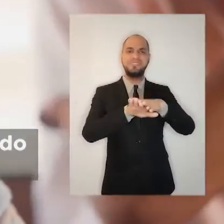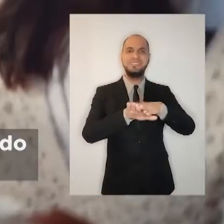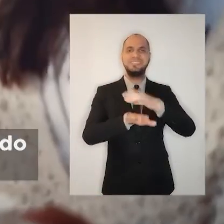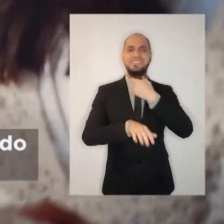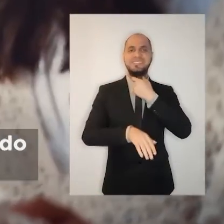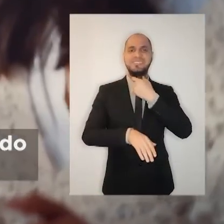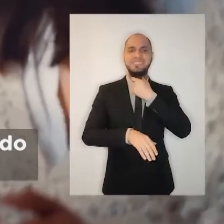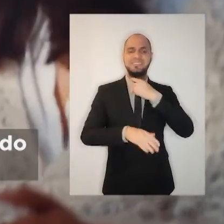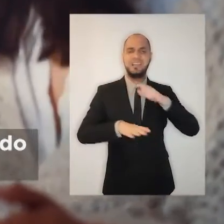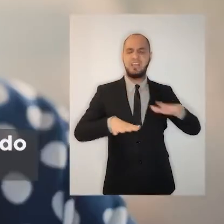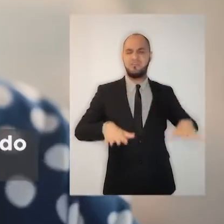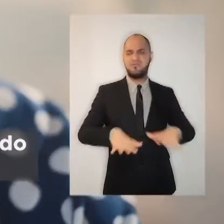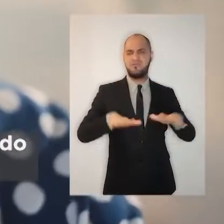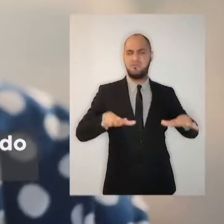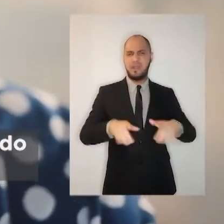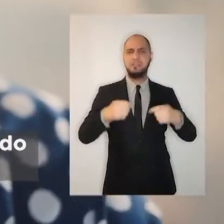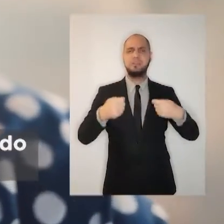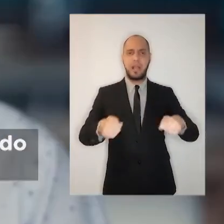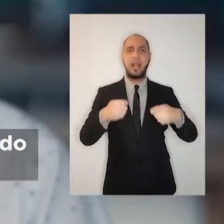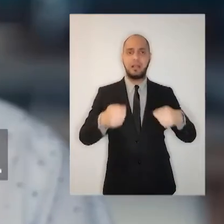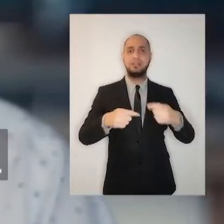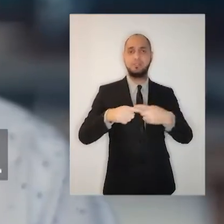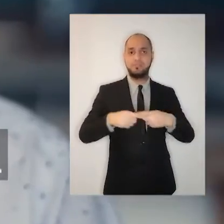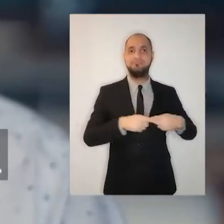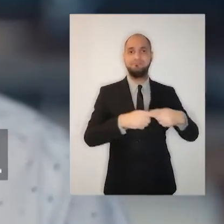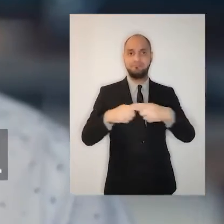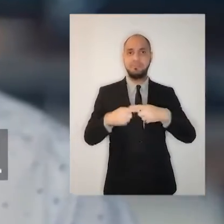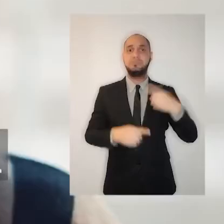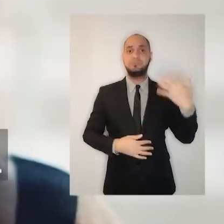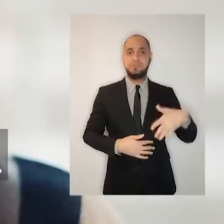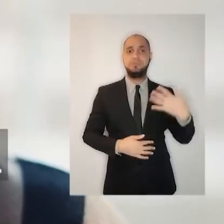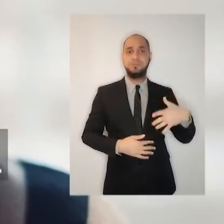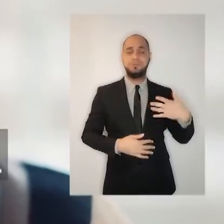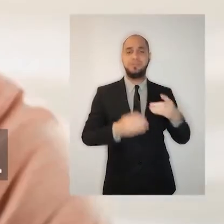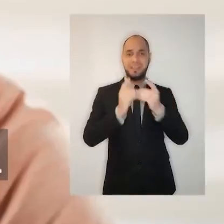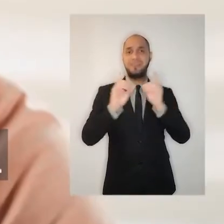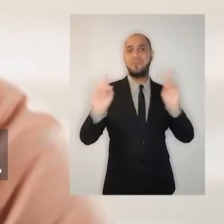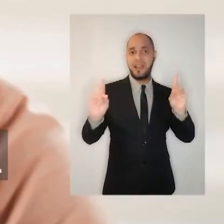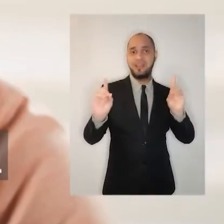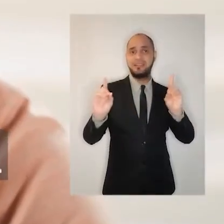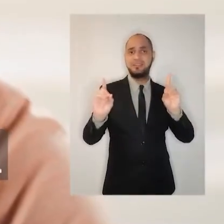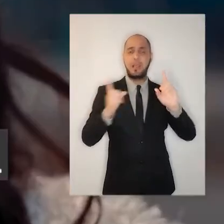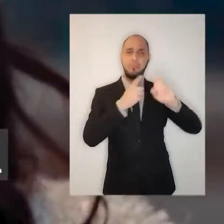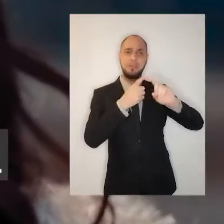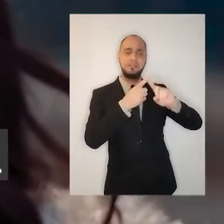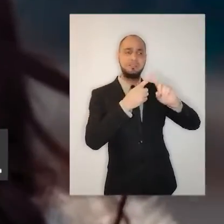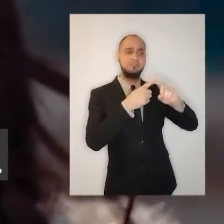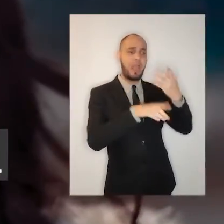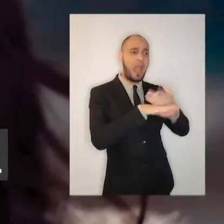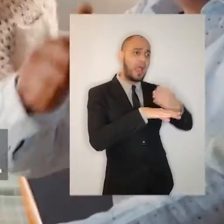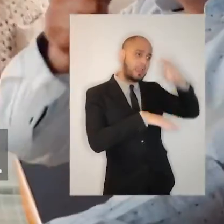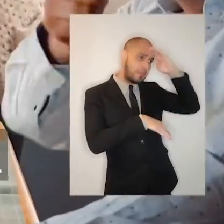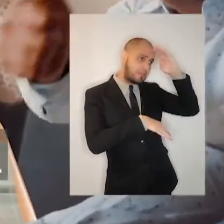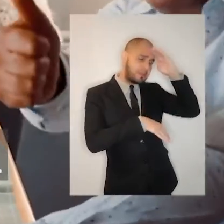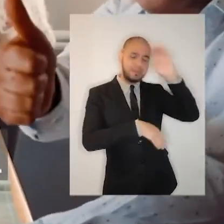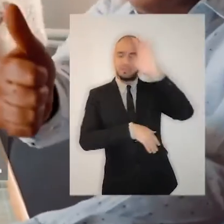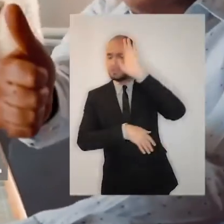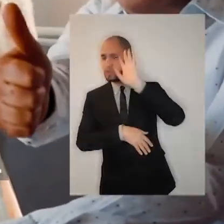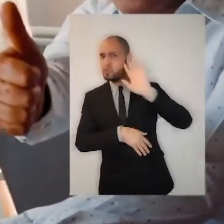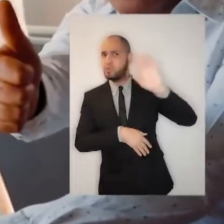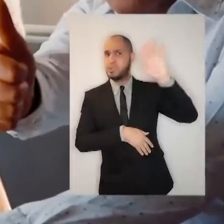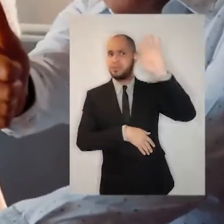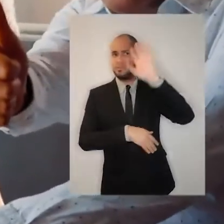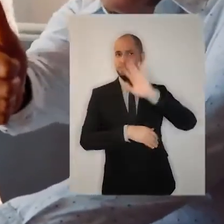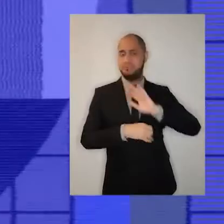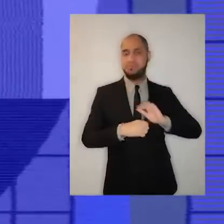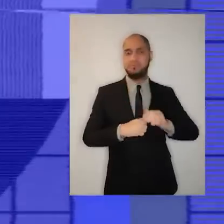que el esfuerzo y gasto que está haciendo la sociedad valgan la pena, que sea democrática, que participen los que tienen experiencia con los que tienen un